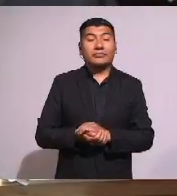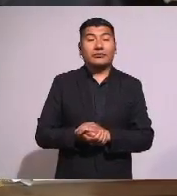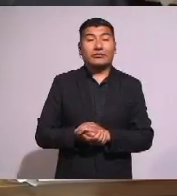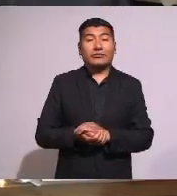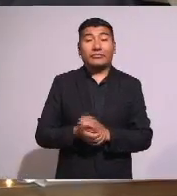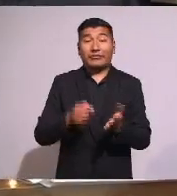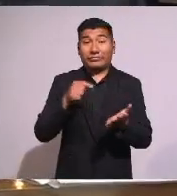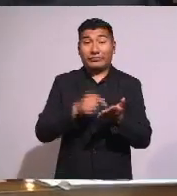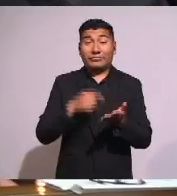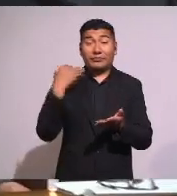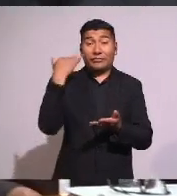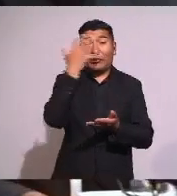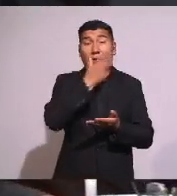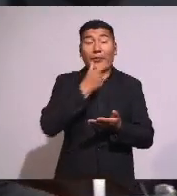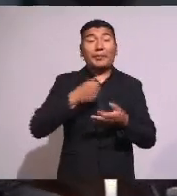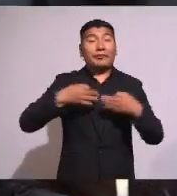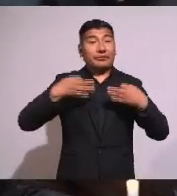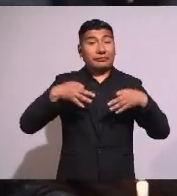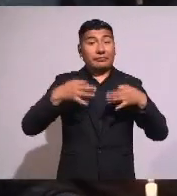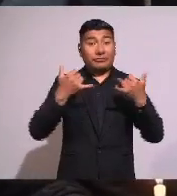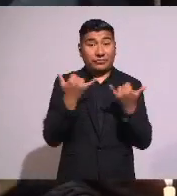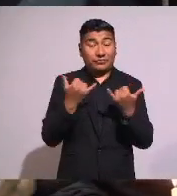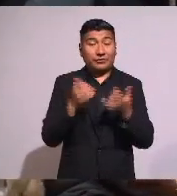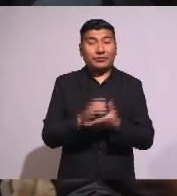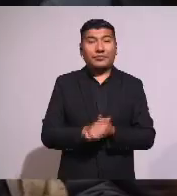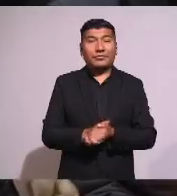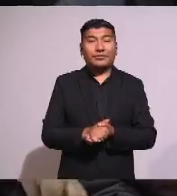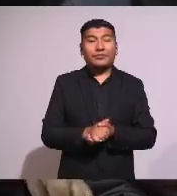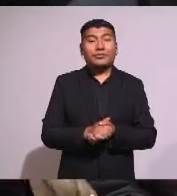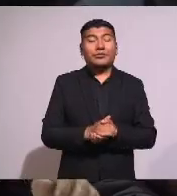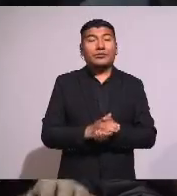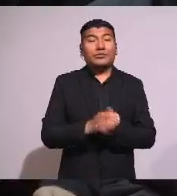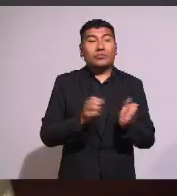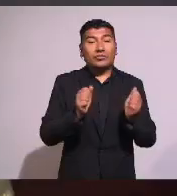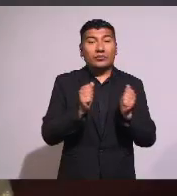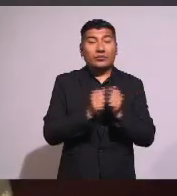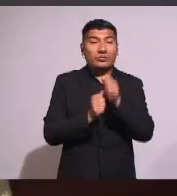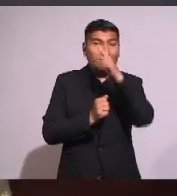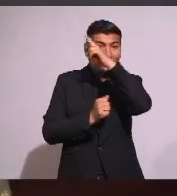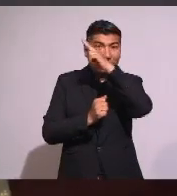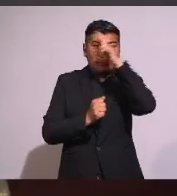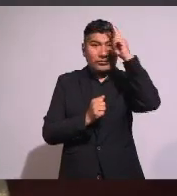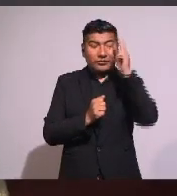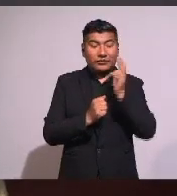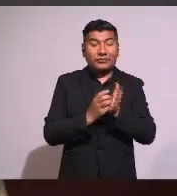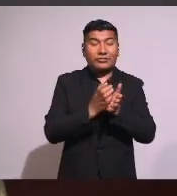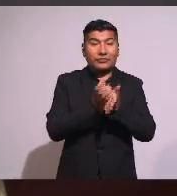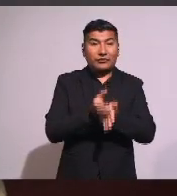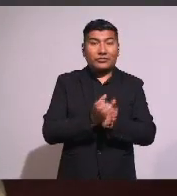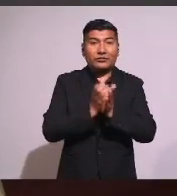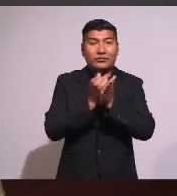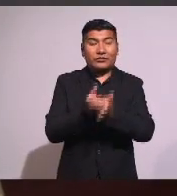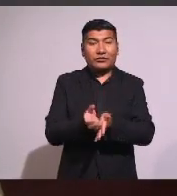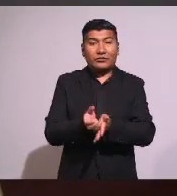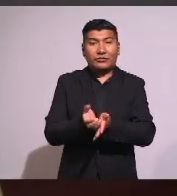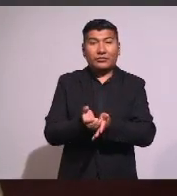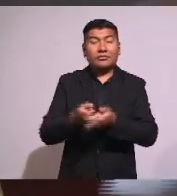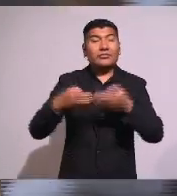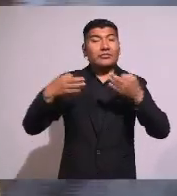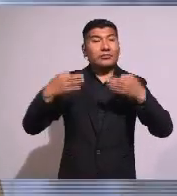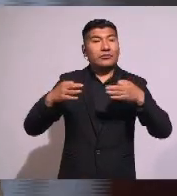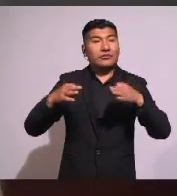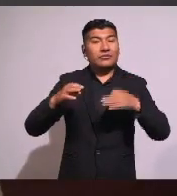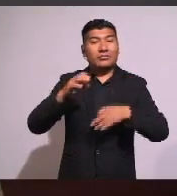En esta hermosa fiesta que celebramos con la advocación de la Virgen de Copacabana, en la fiesta